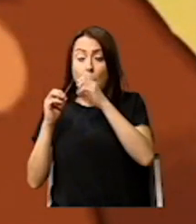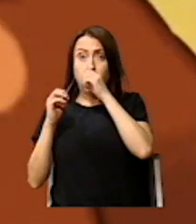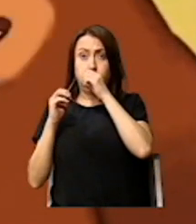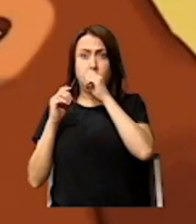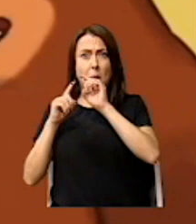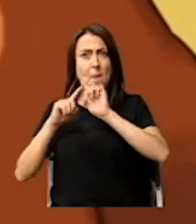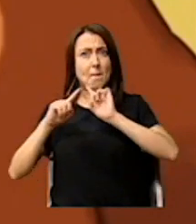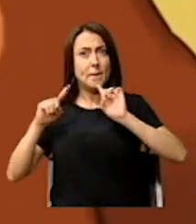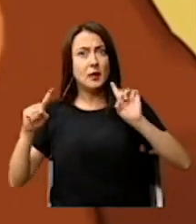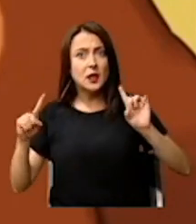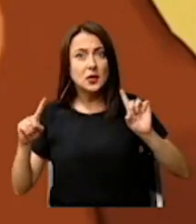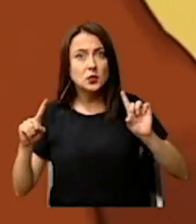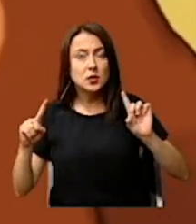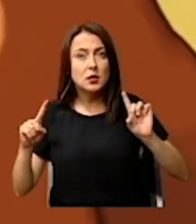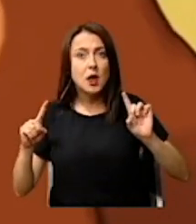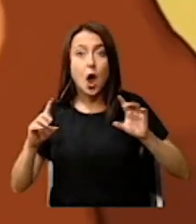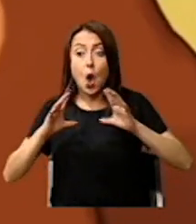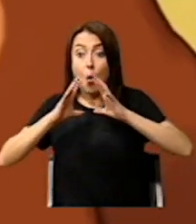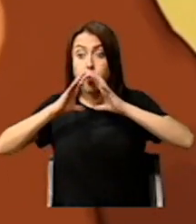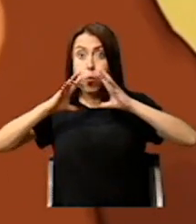pero...